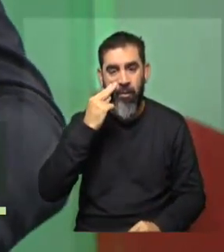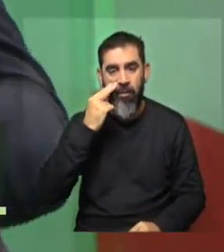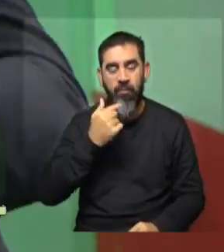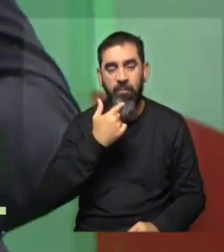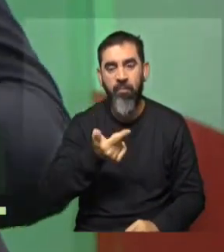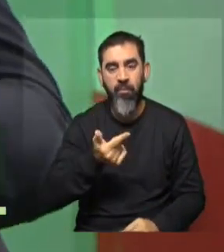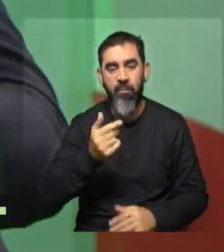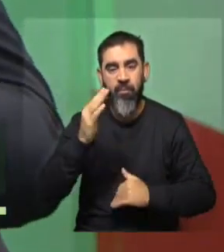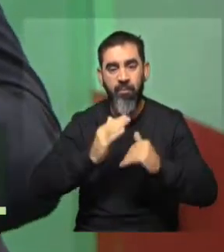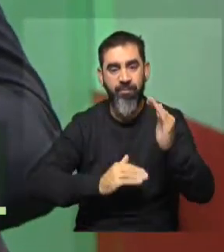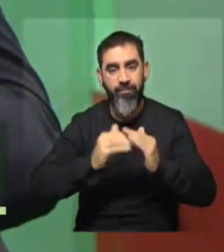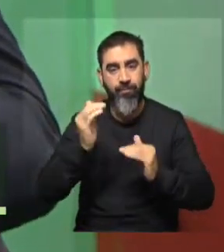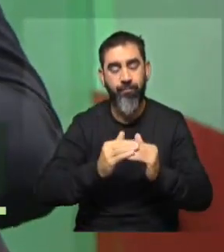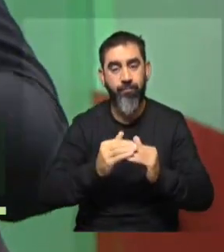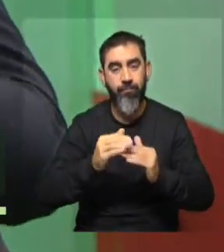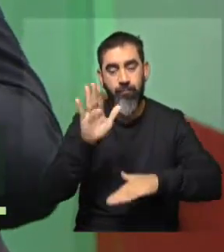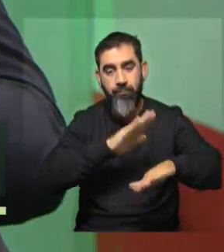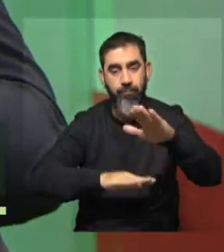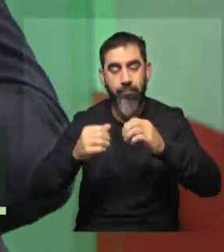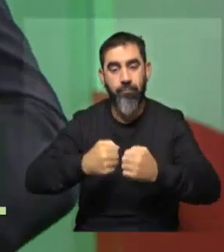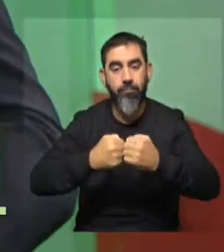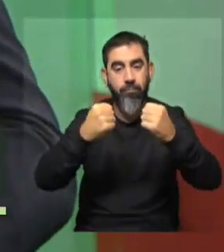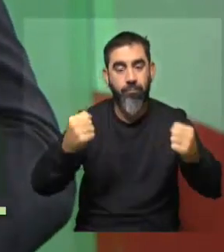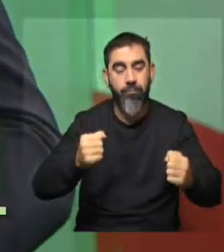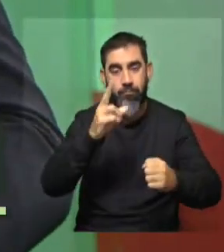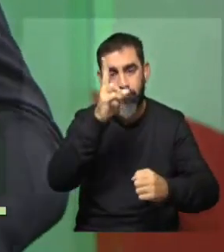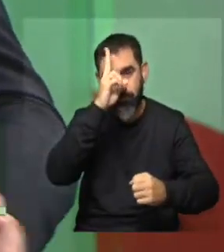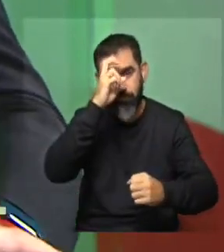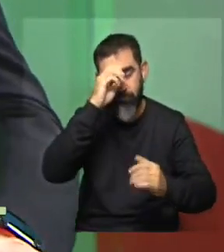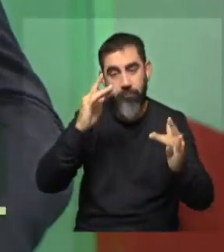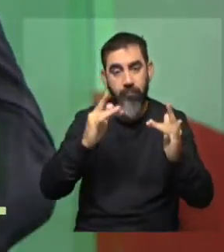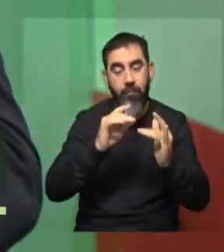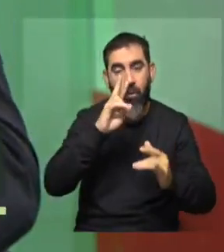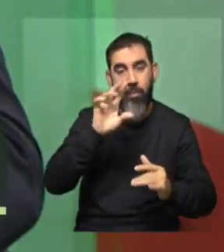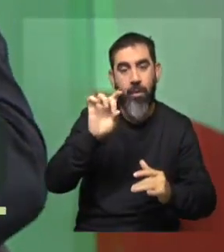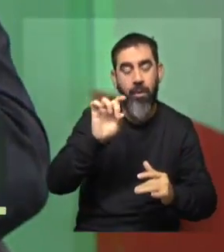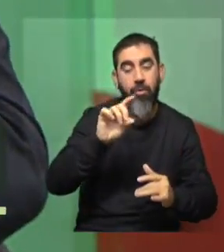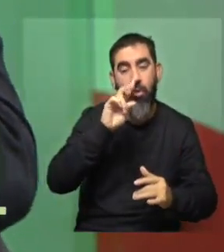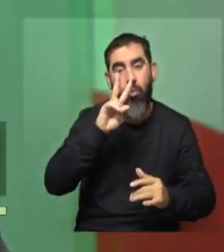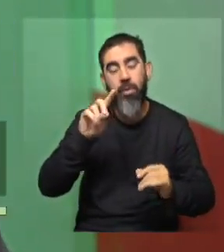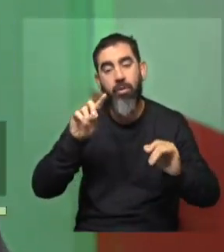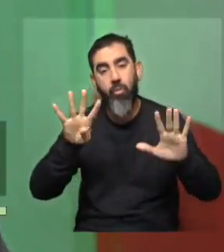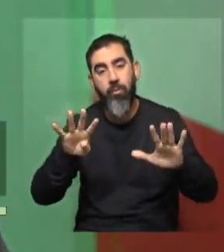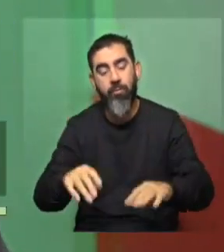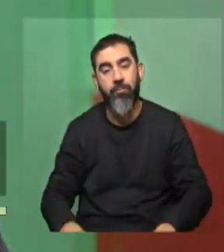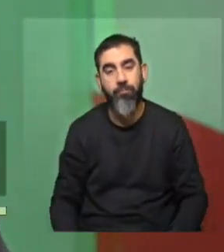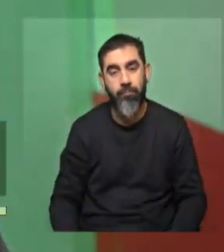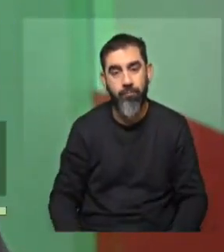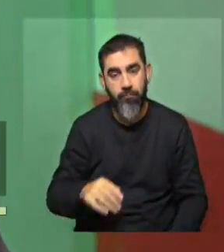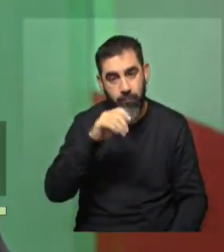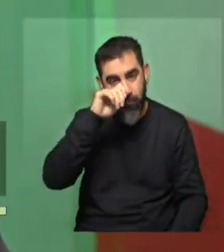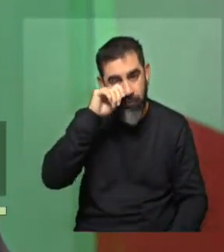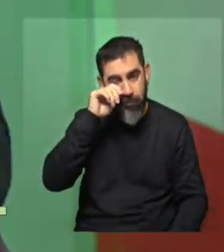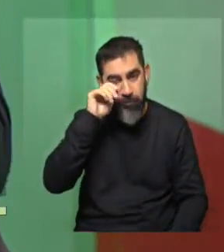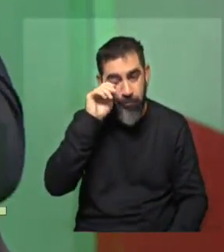otras cosas de las obras como hicieron Pro remodelación y ampliación del hospital Maciel entre 2015 y 2019 Cuénteme un poquito en qué